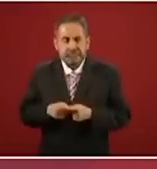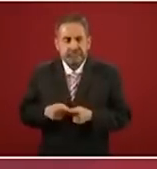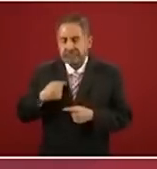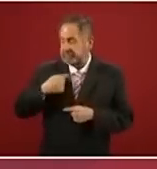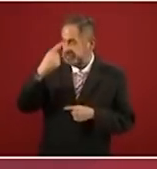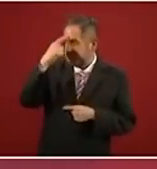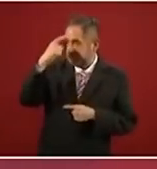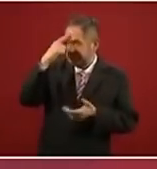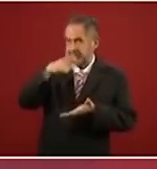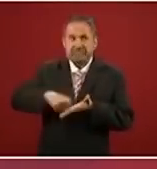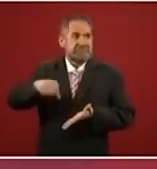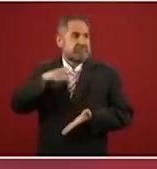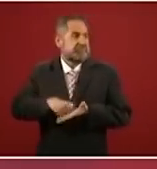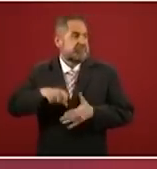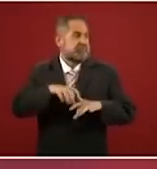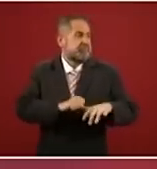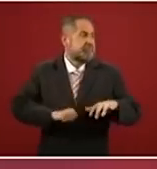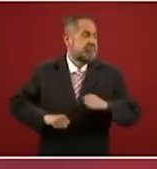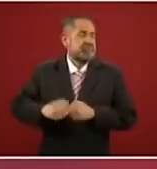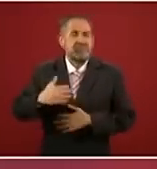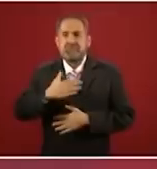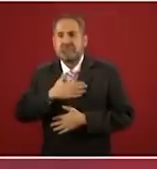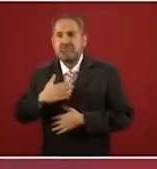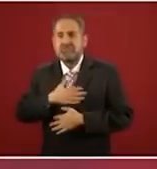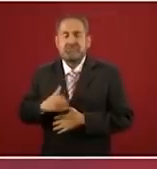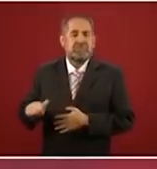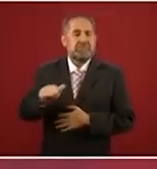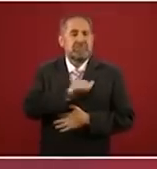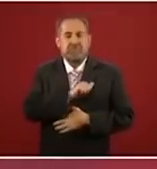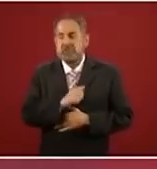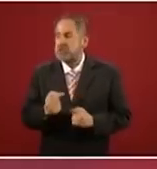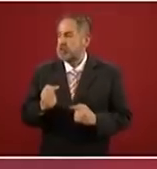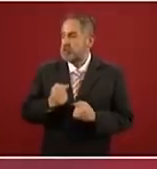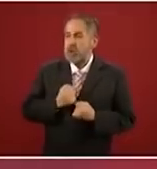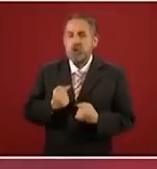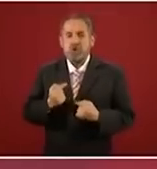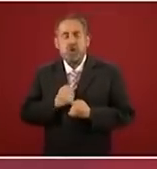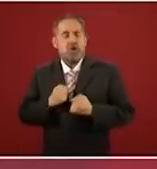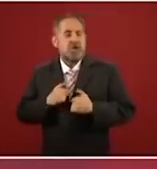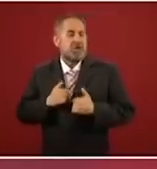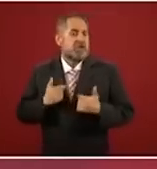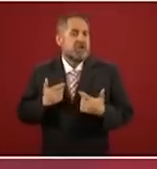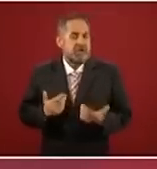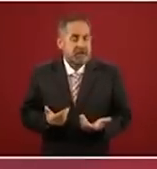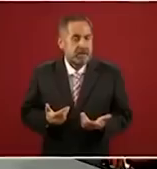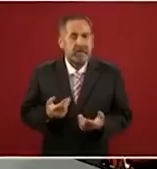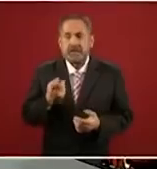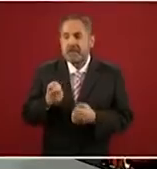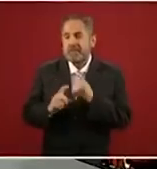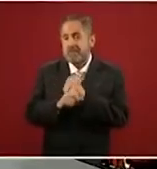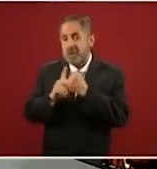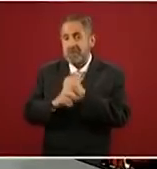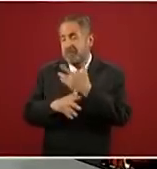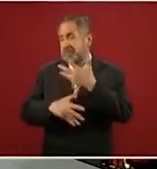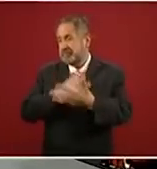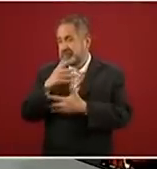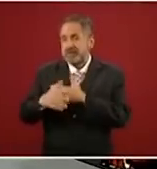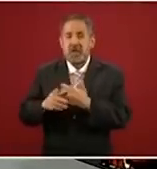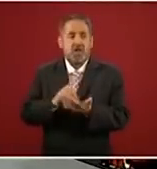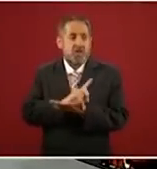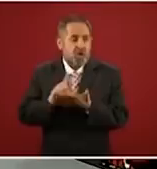individualista en donde todos los muchos los problemas que surgen de violencia drogadicción